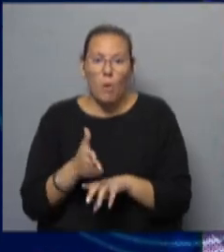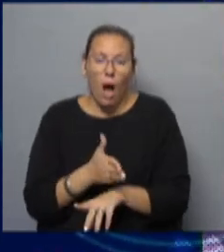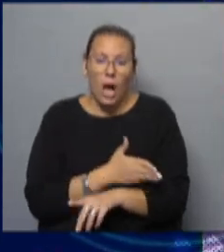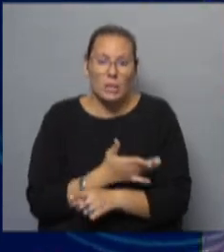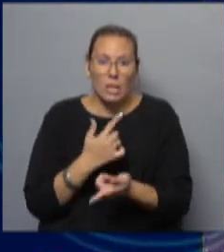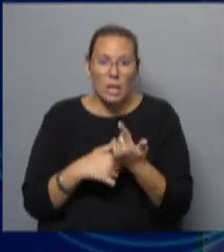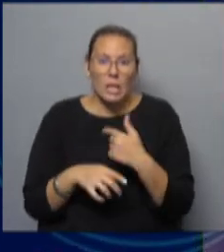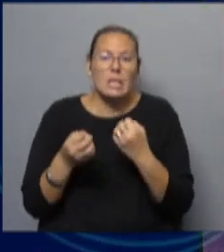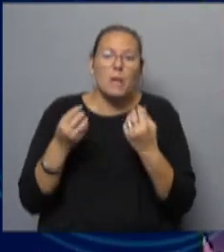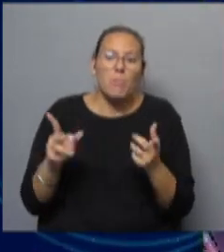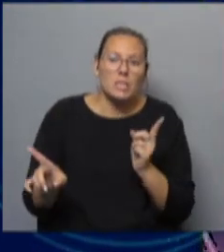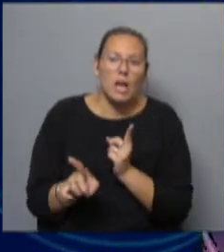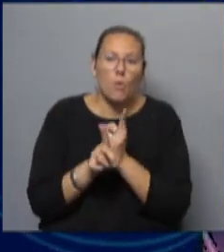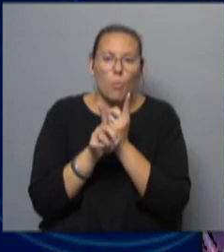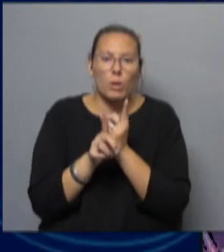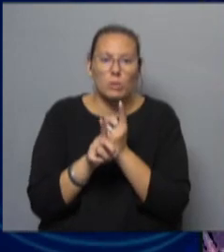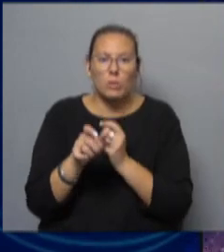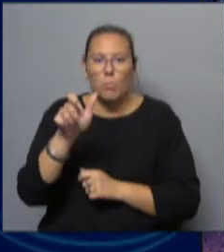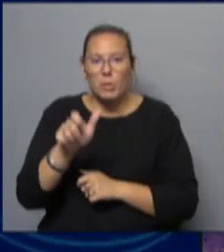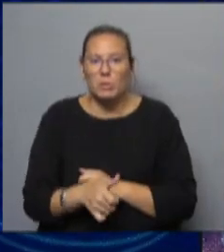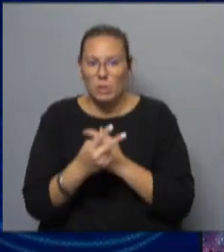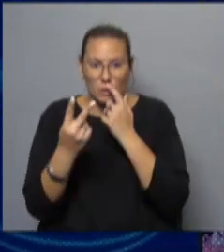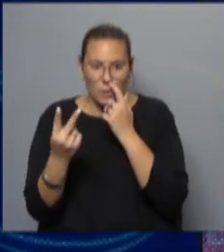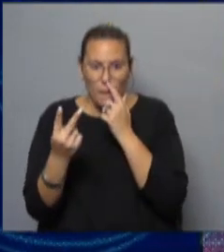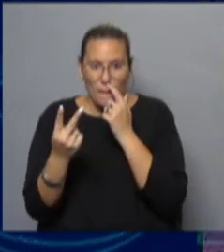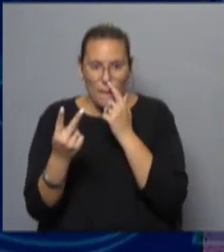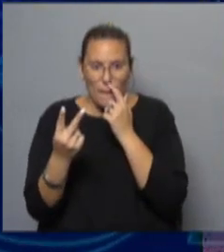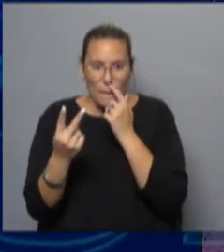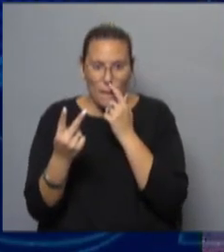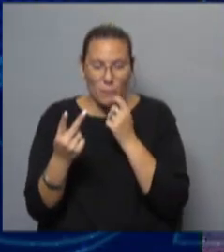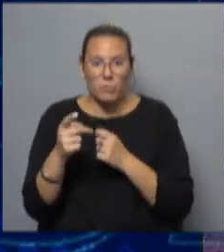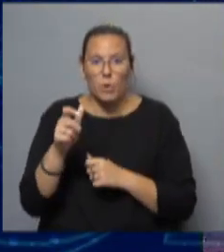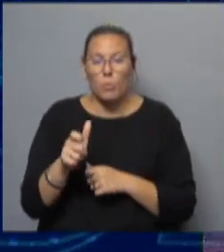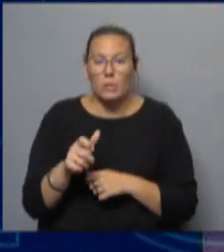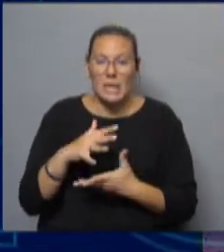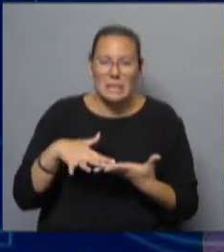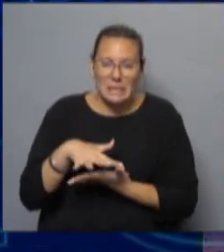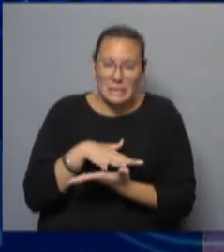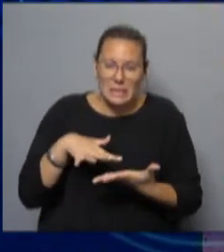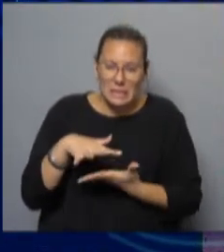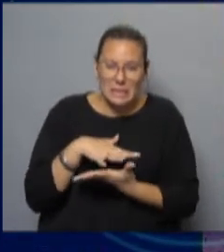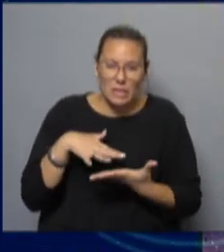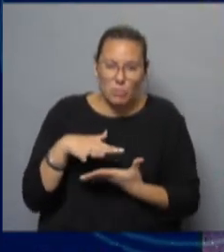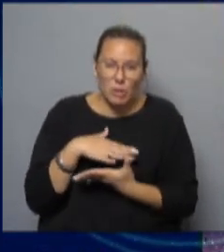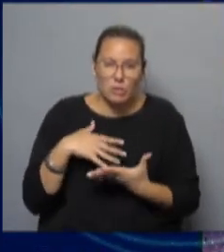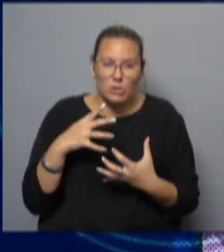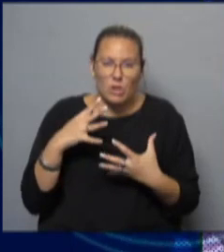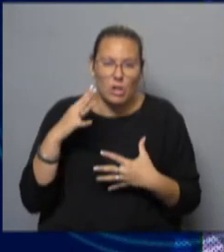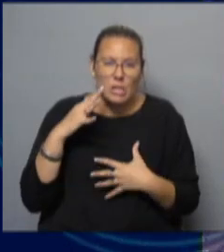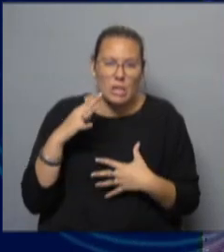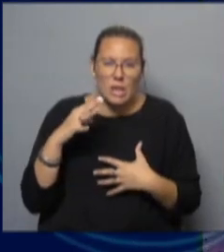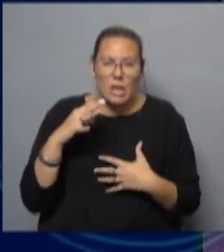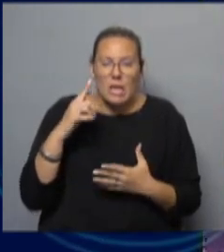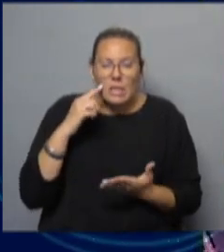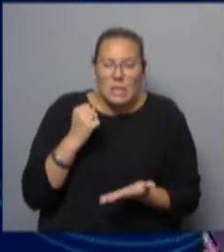qué pasa no en ese reencuentro de estas dos personas donde una vivió una situación traumática como es una guerra y la otra